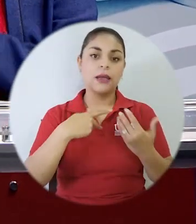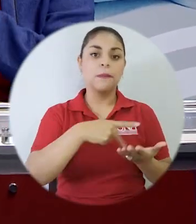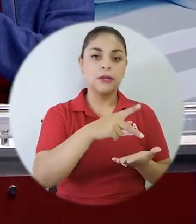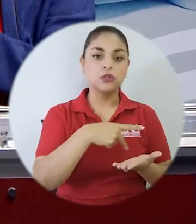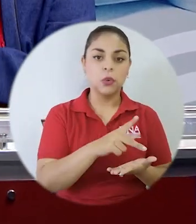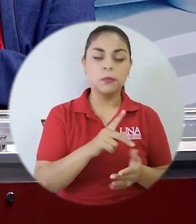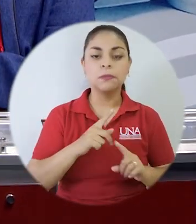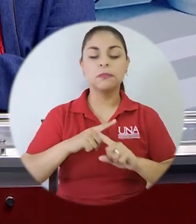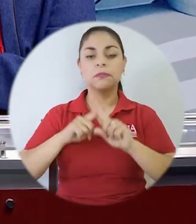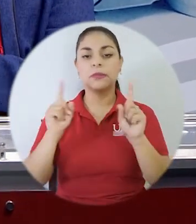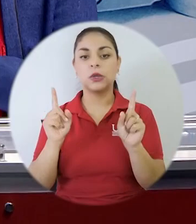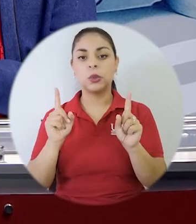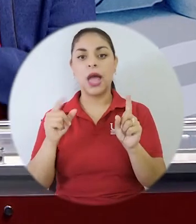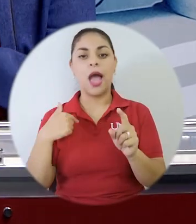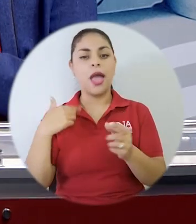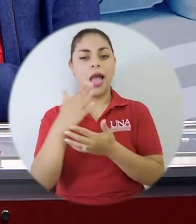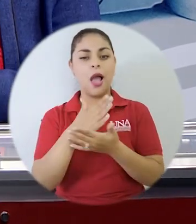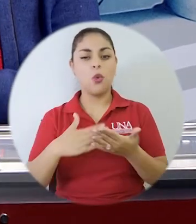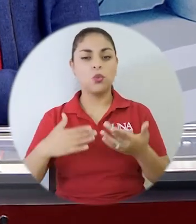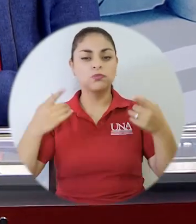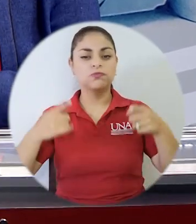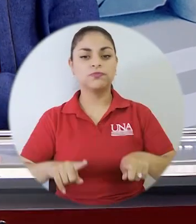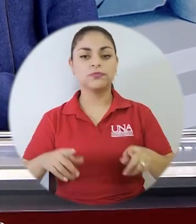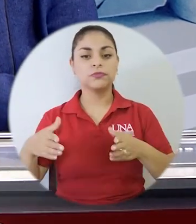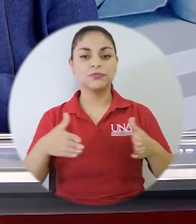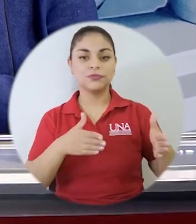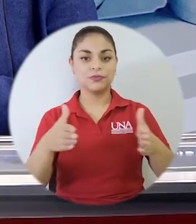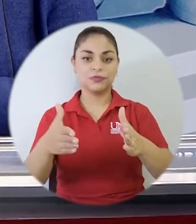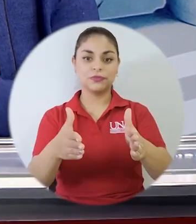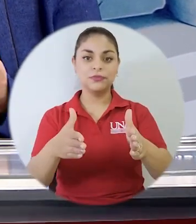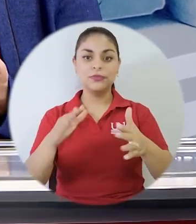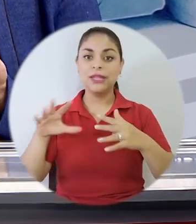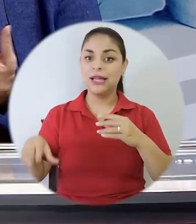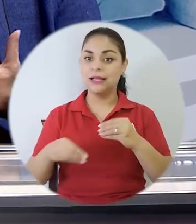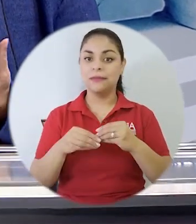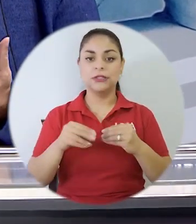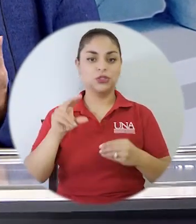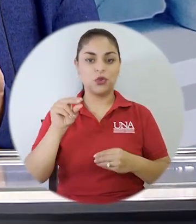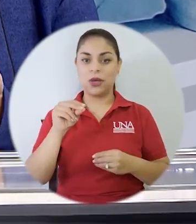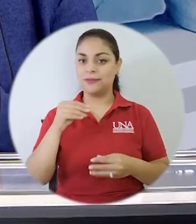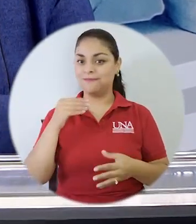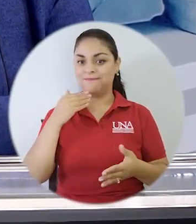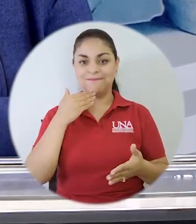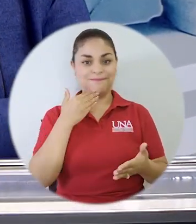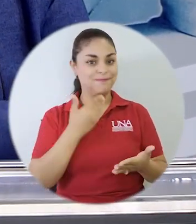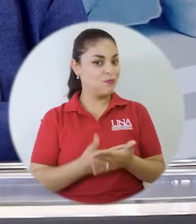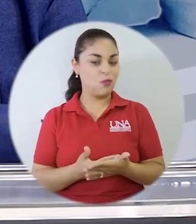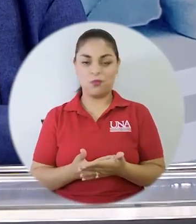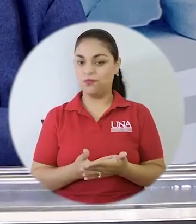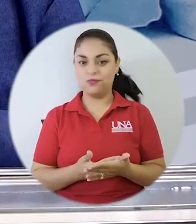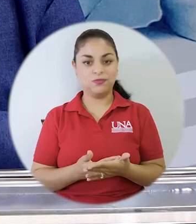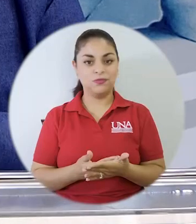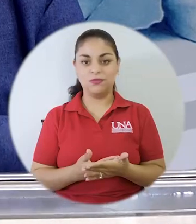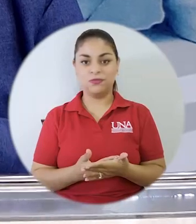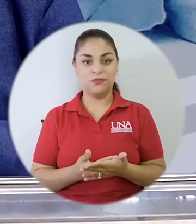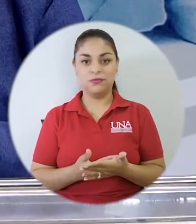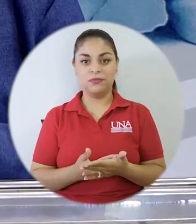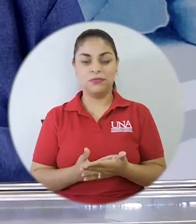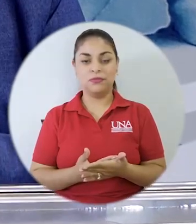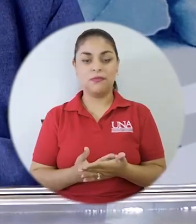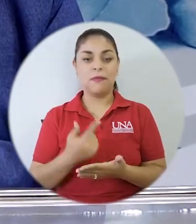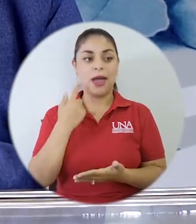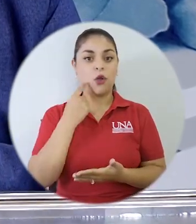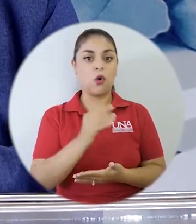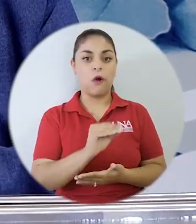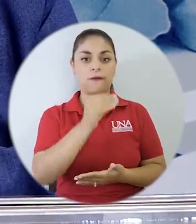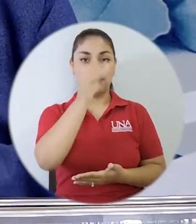se esté dando inversión, es que hay algo que está sucediendo en el camino, que además no es sexy, perdone que use esa palabra, para